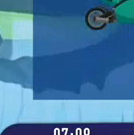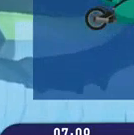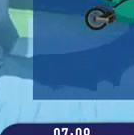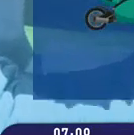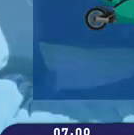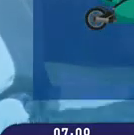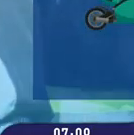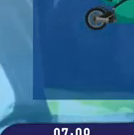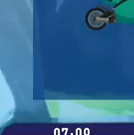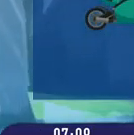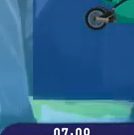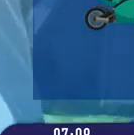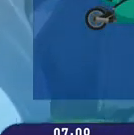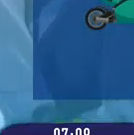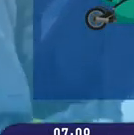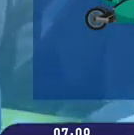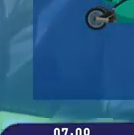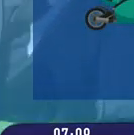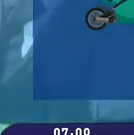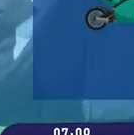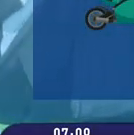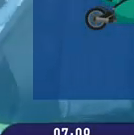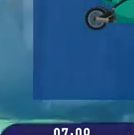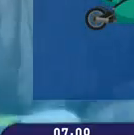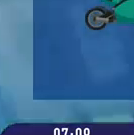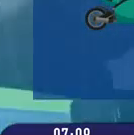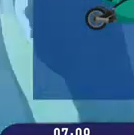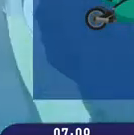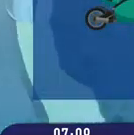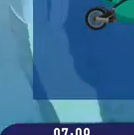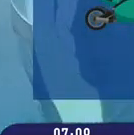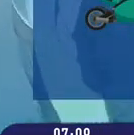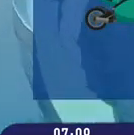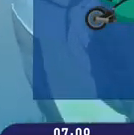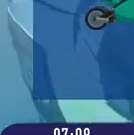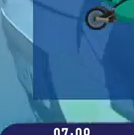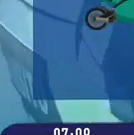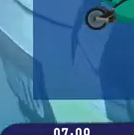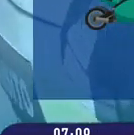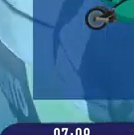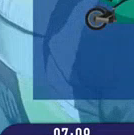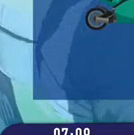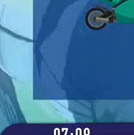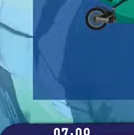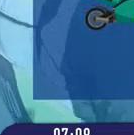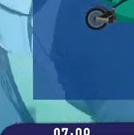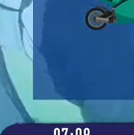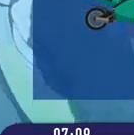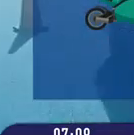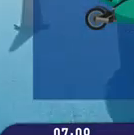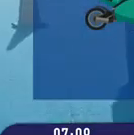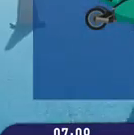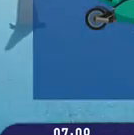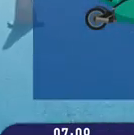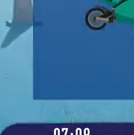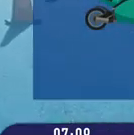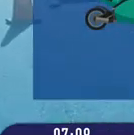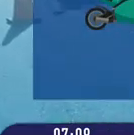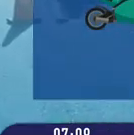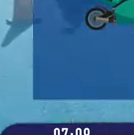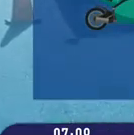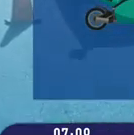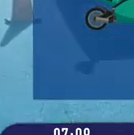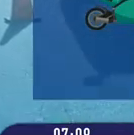6. Recuerde que la medida arrancó a las 6 de la mañana y termina a las 9 horas 30 y en la tarde se retoma a partir de las 16